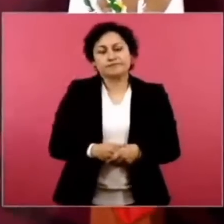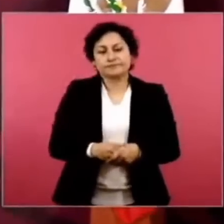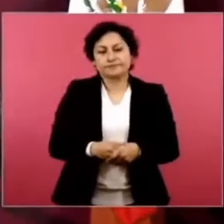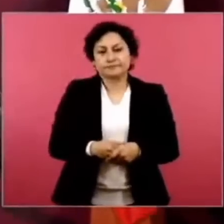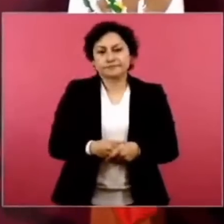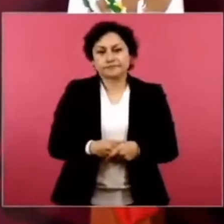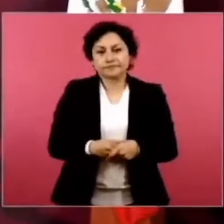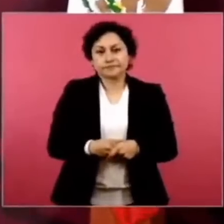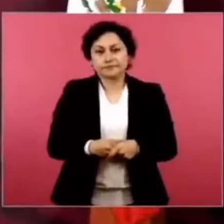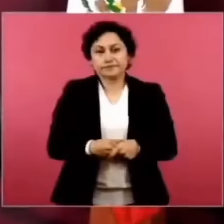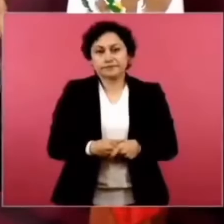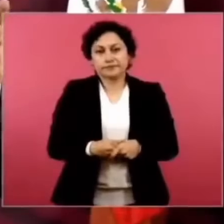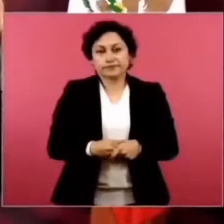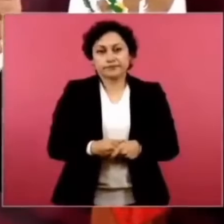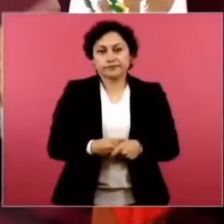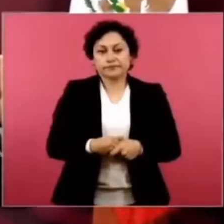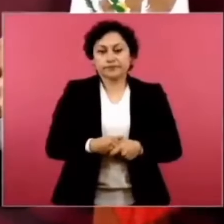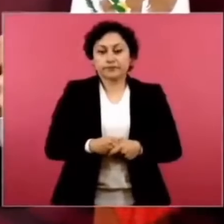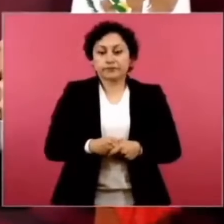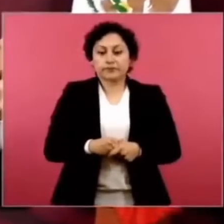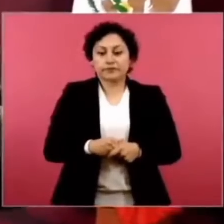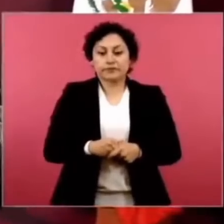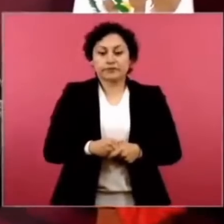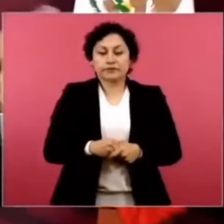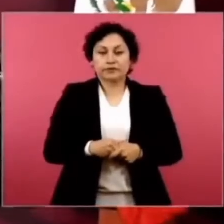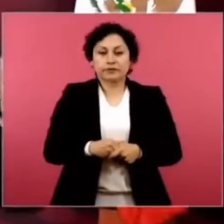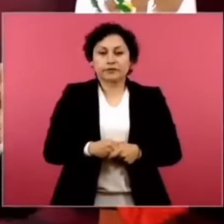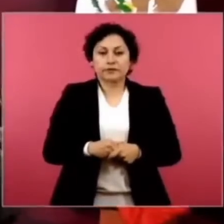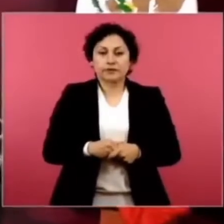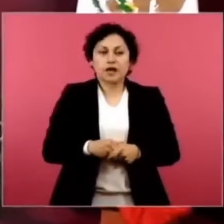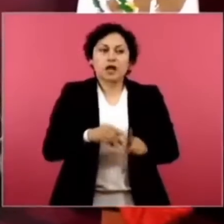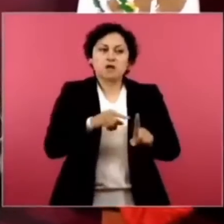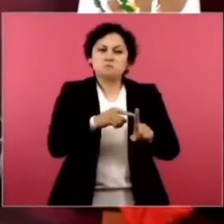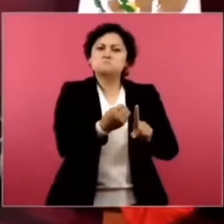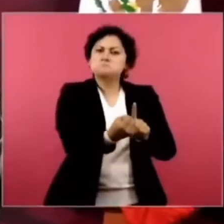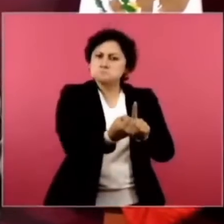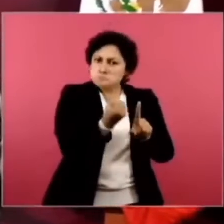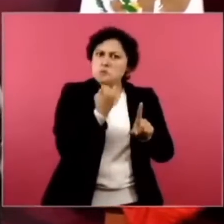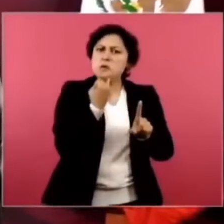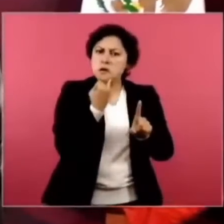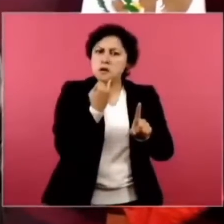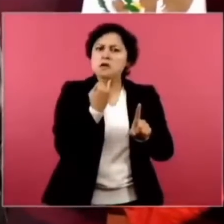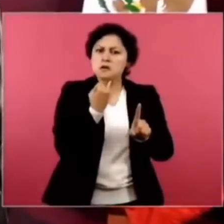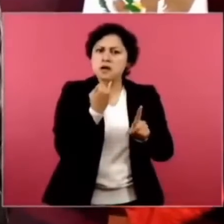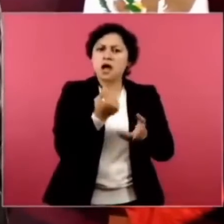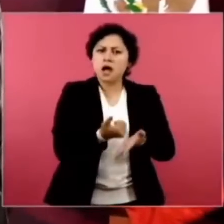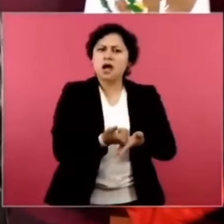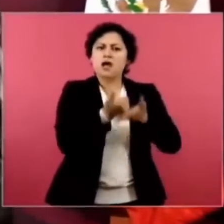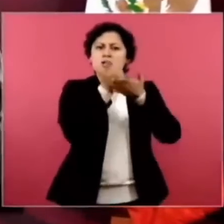Y nos hizo los mensajes